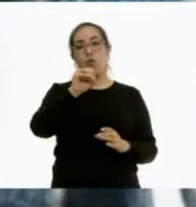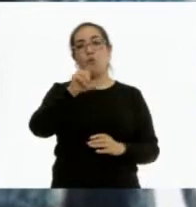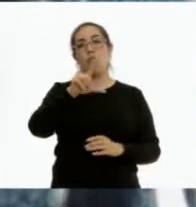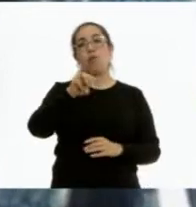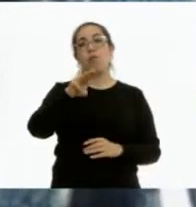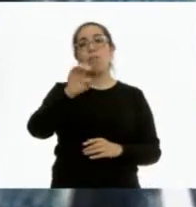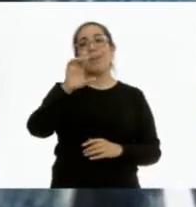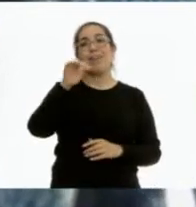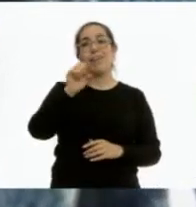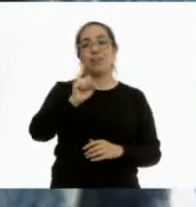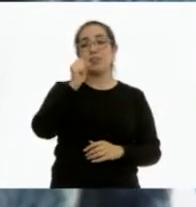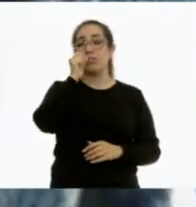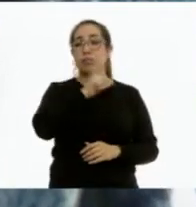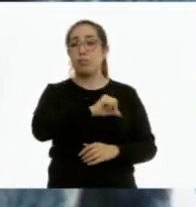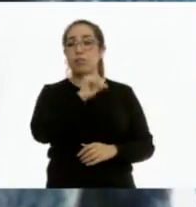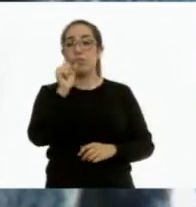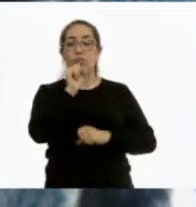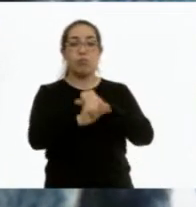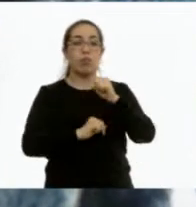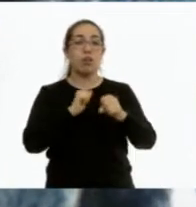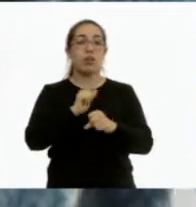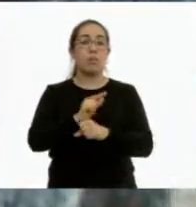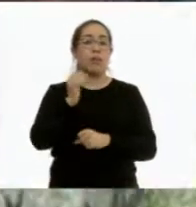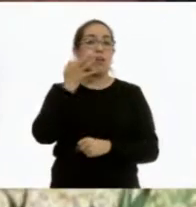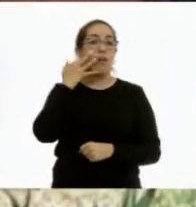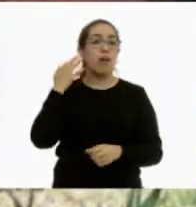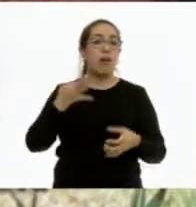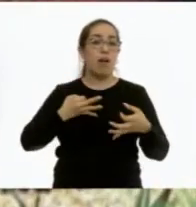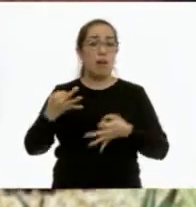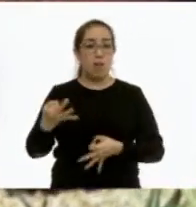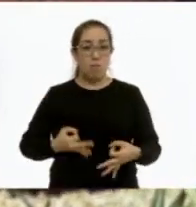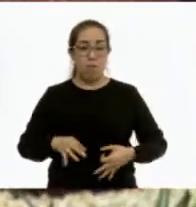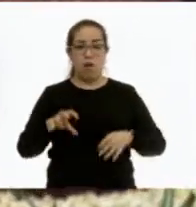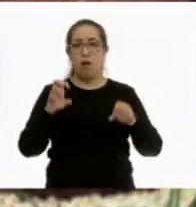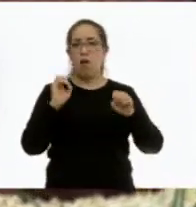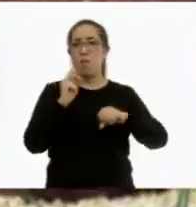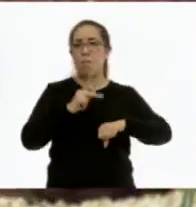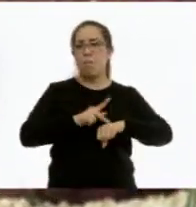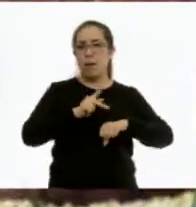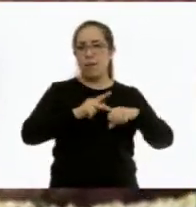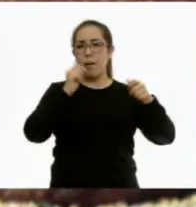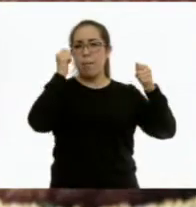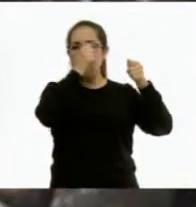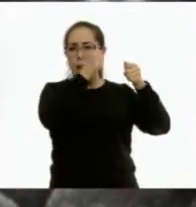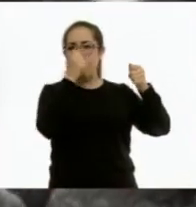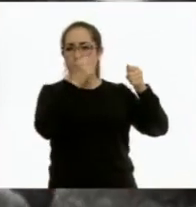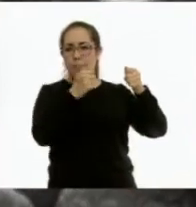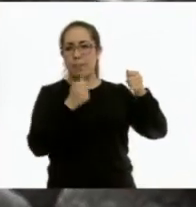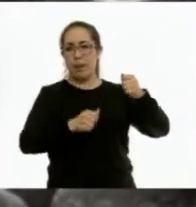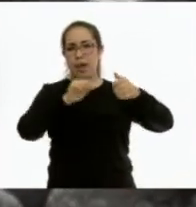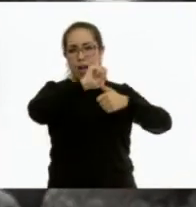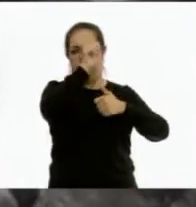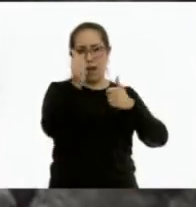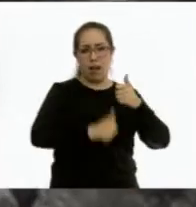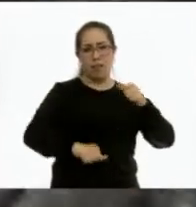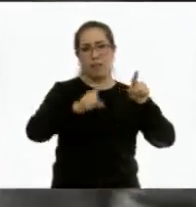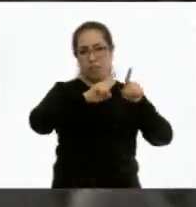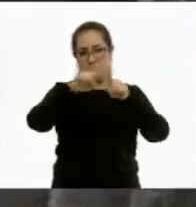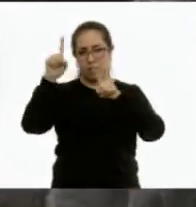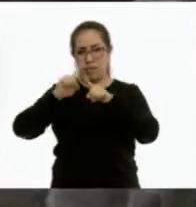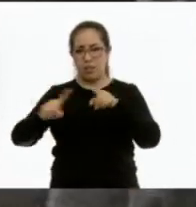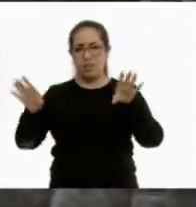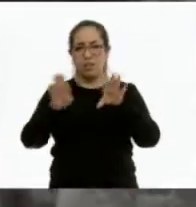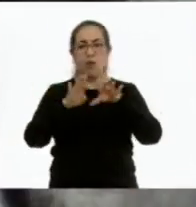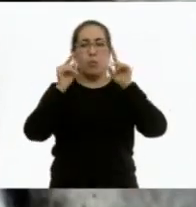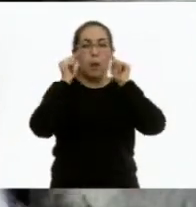jaguar asociado a la figura humana, las grandes mesas de piedra o mampostería, o los rostros con ojos rasgados,